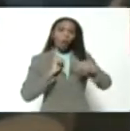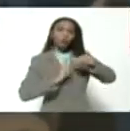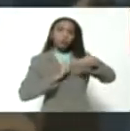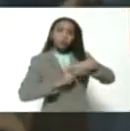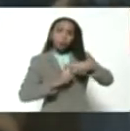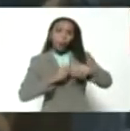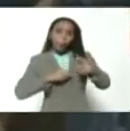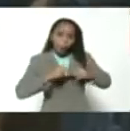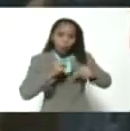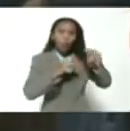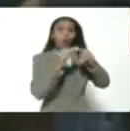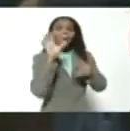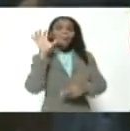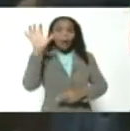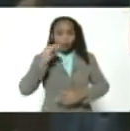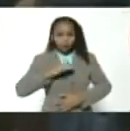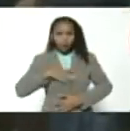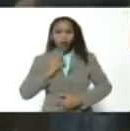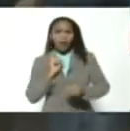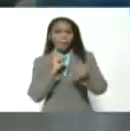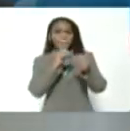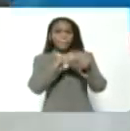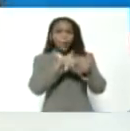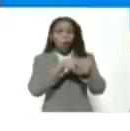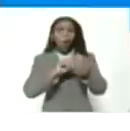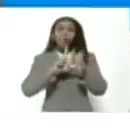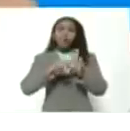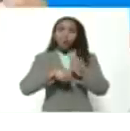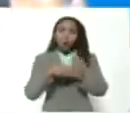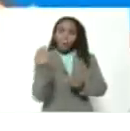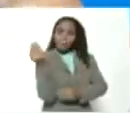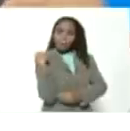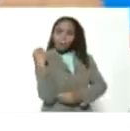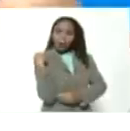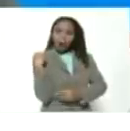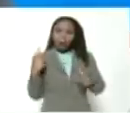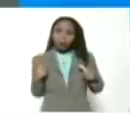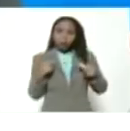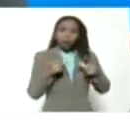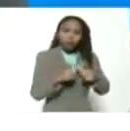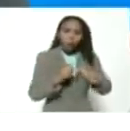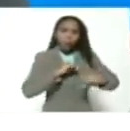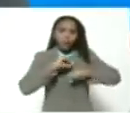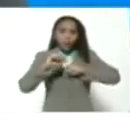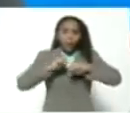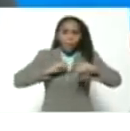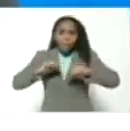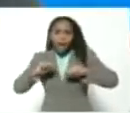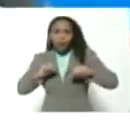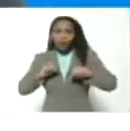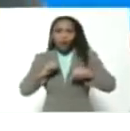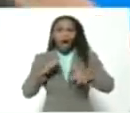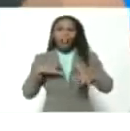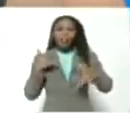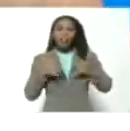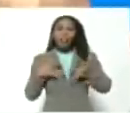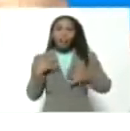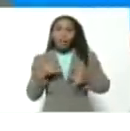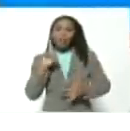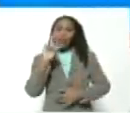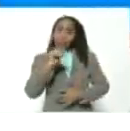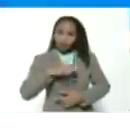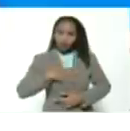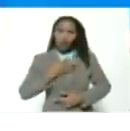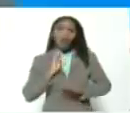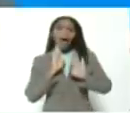quiero construir un país, me pueda registrar y luego se me convoque a reuniones, a movilizaciones, a actividades, y también pueda dar